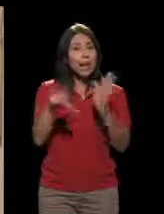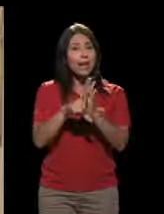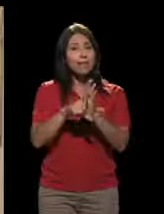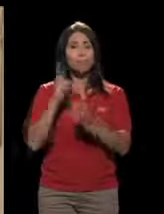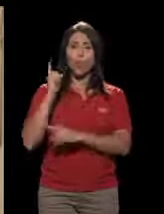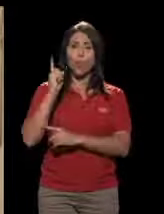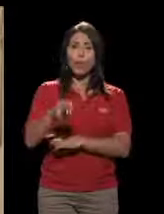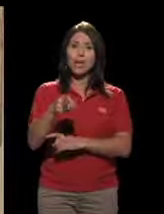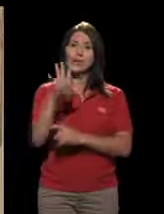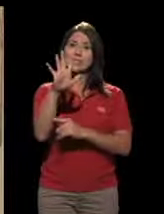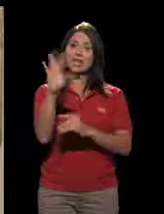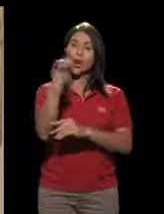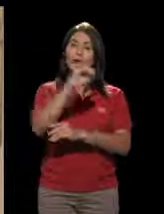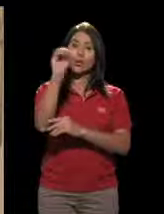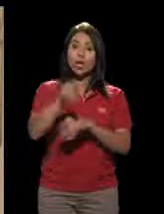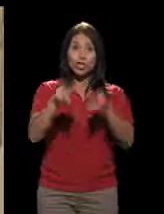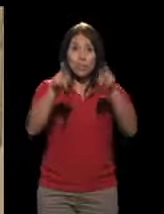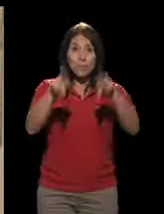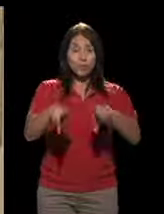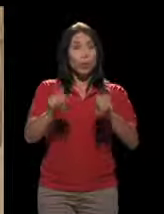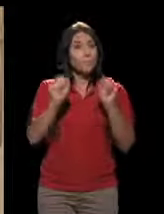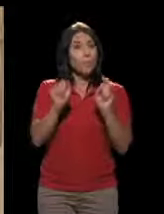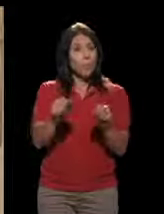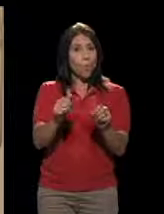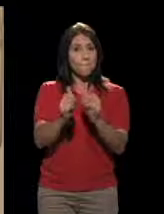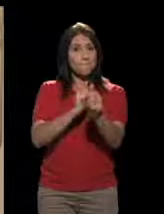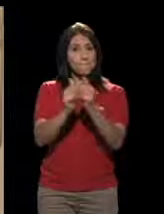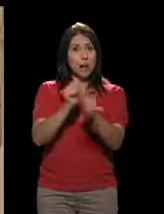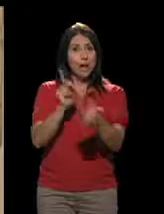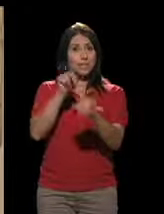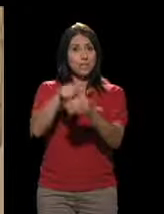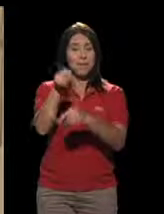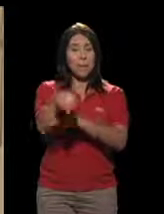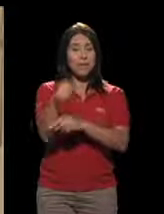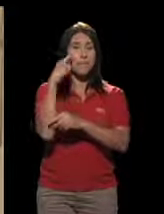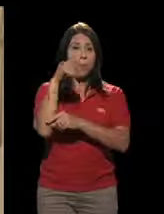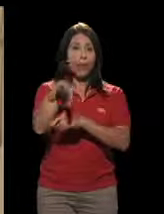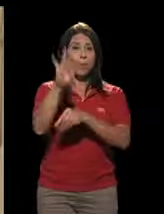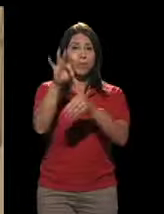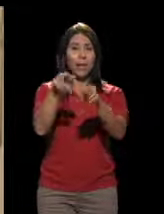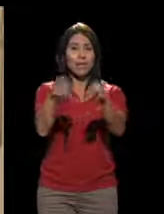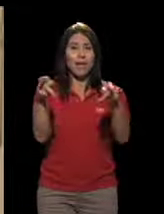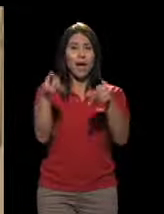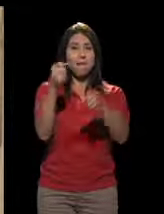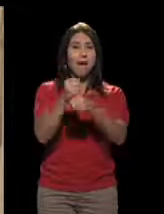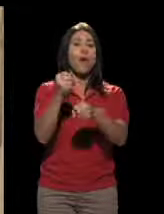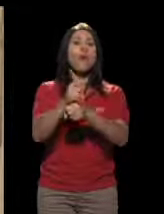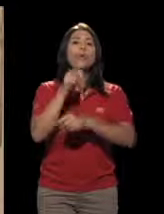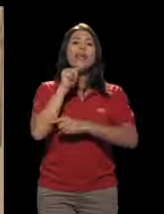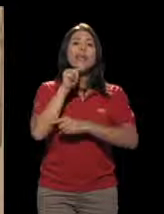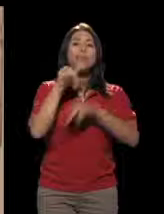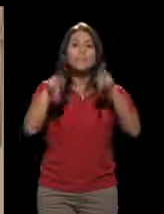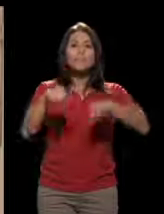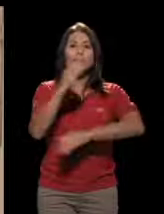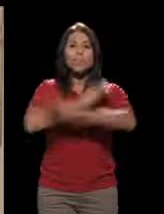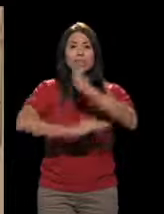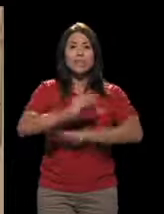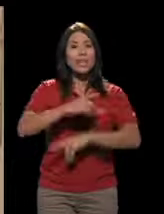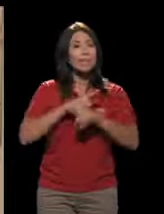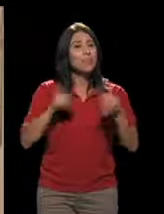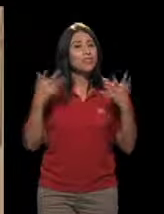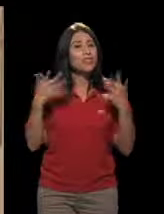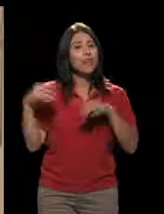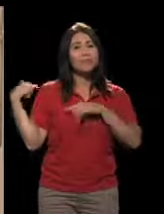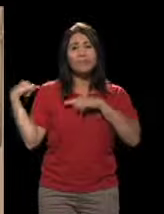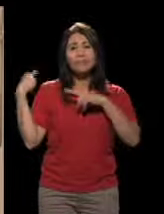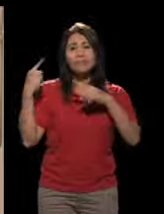el 5% de los elegibles de la planilla sean personas con discapacidad. Sin embargo, el análisis de 4 años de